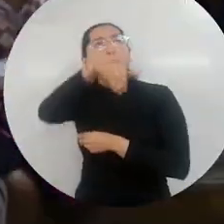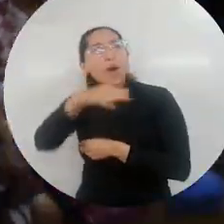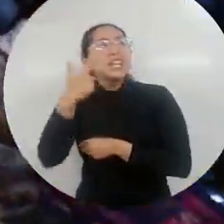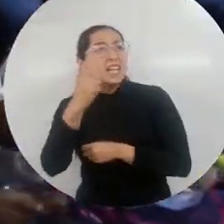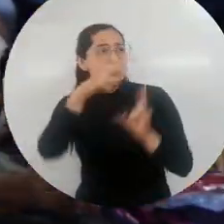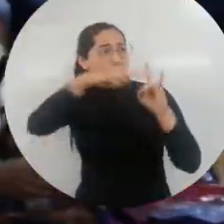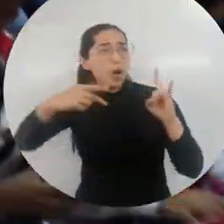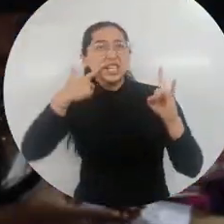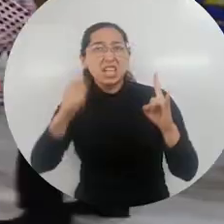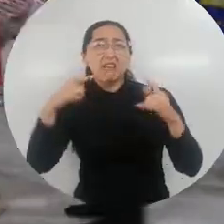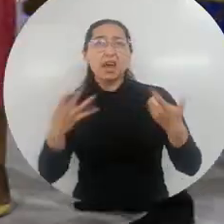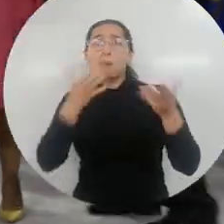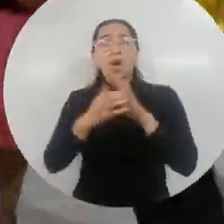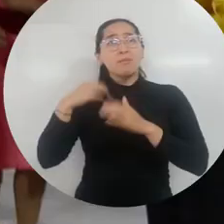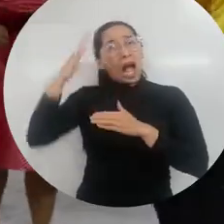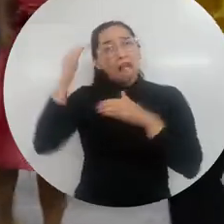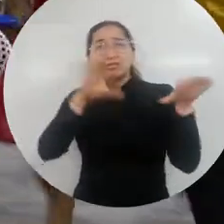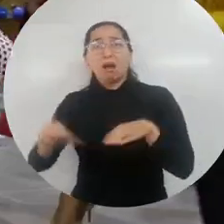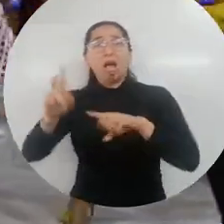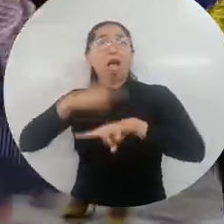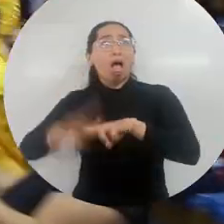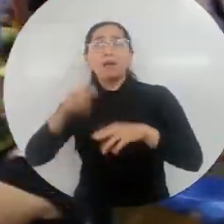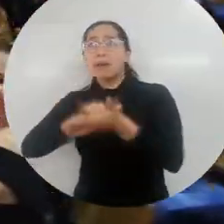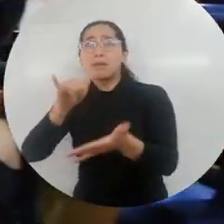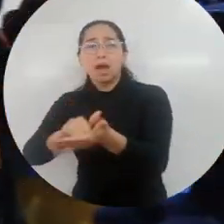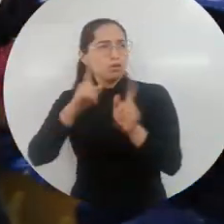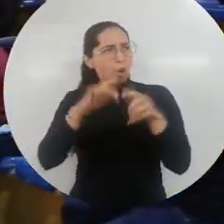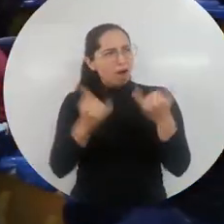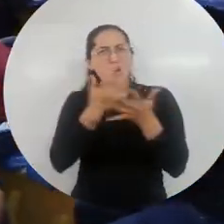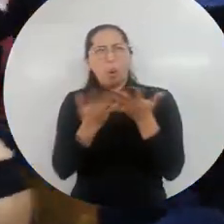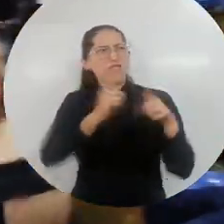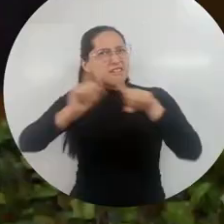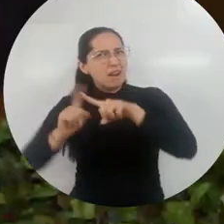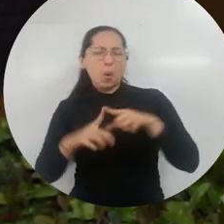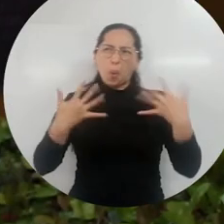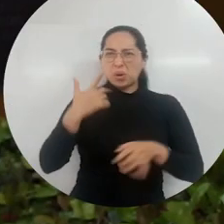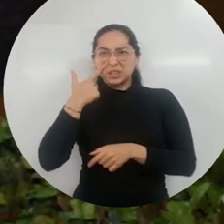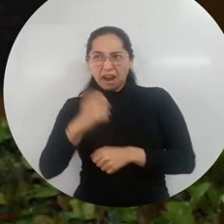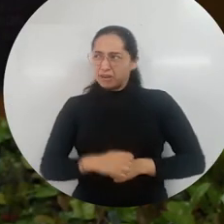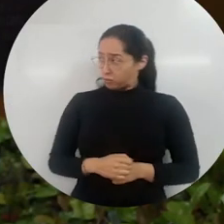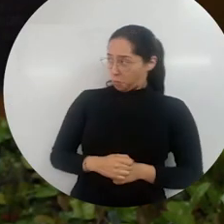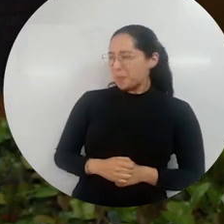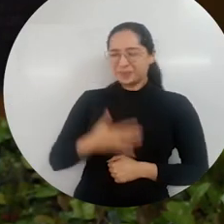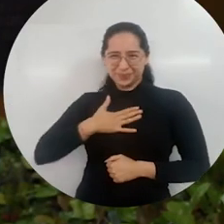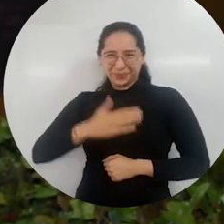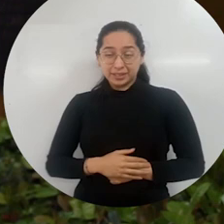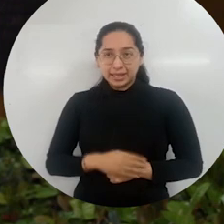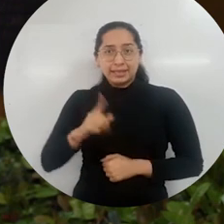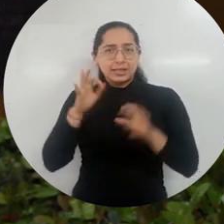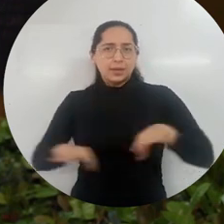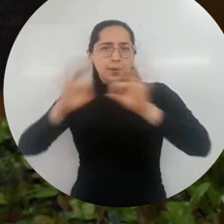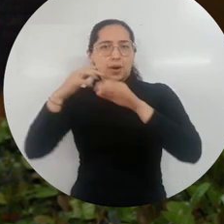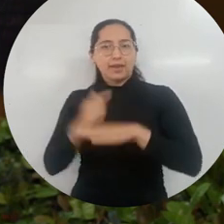qué bonito que la universidad haga cosas diferentes, qué bonito que se atrevan a hacer cosas diferentes. El objetivo más que todo es